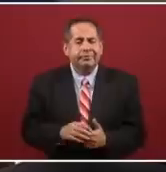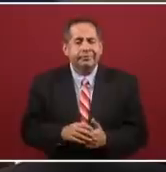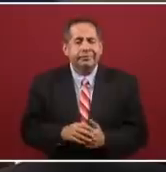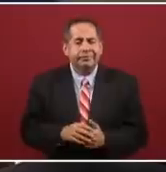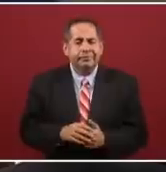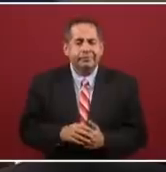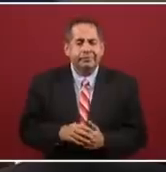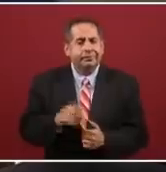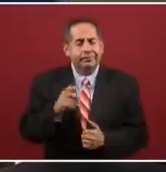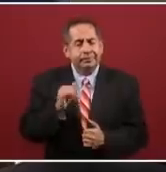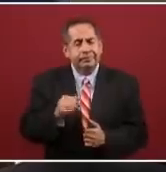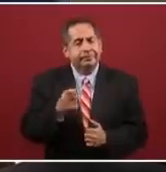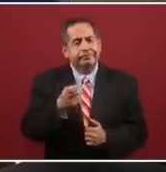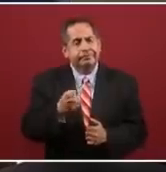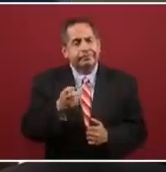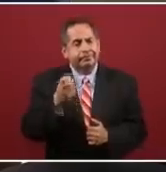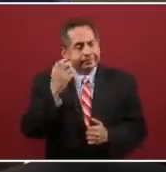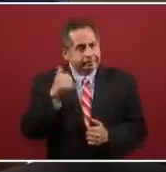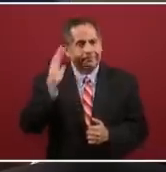así era